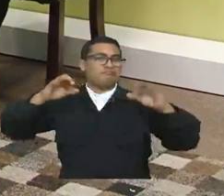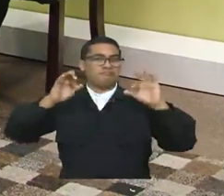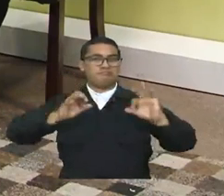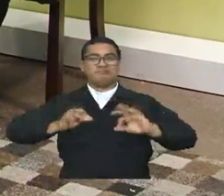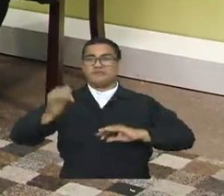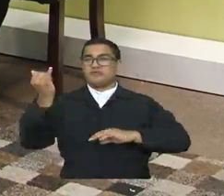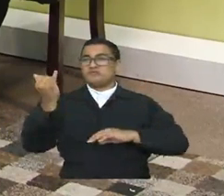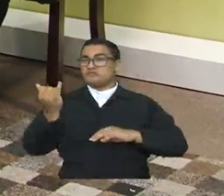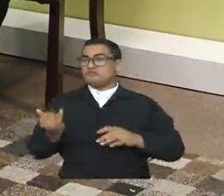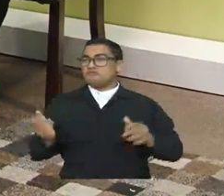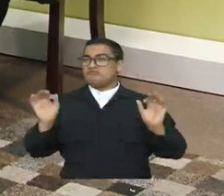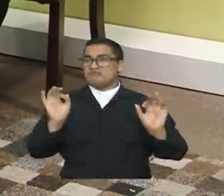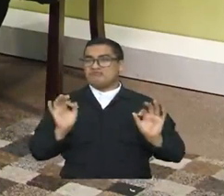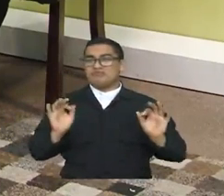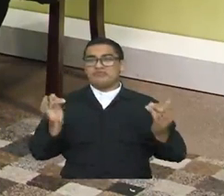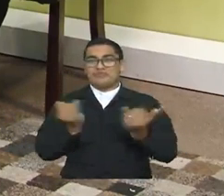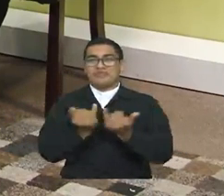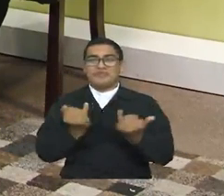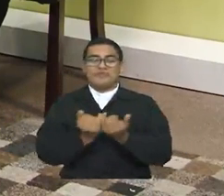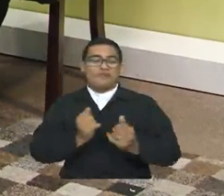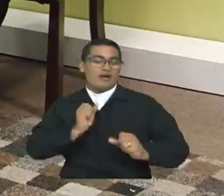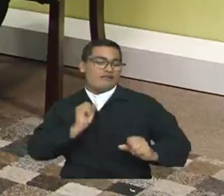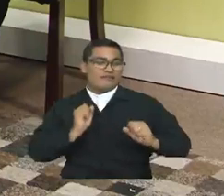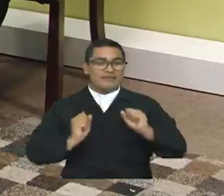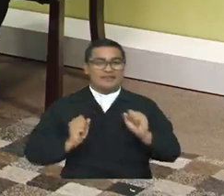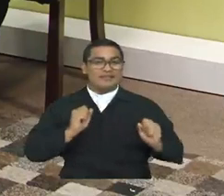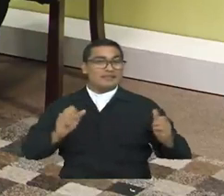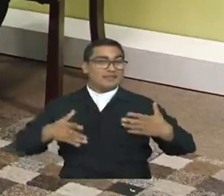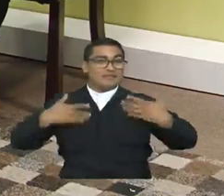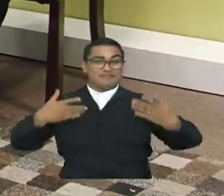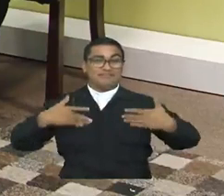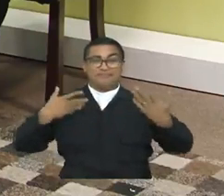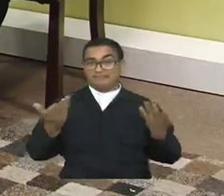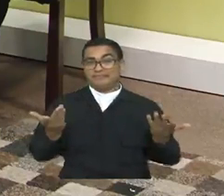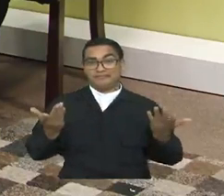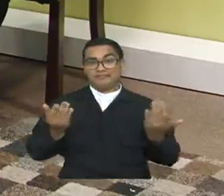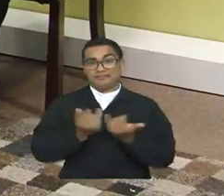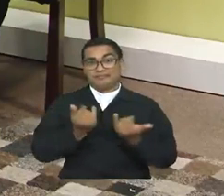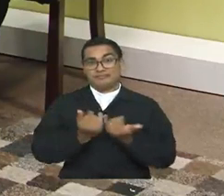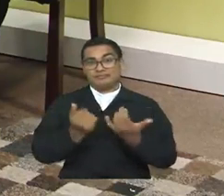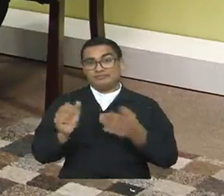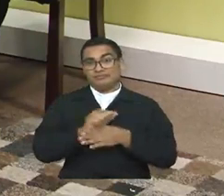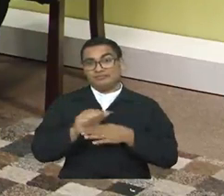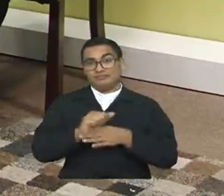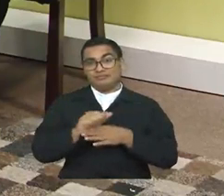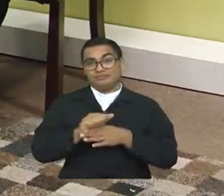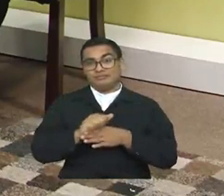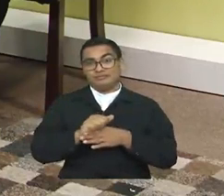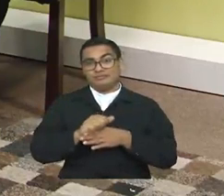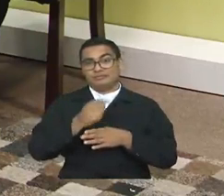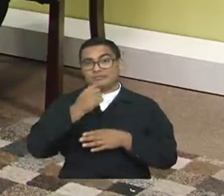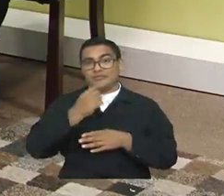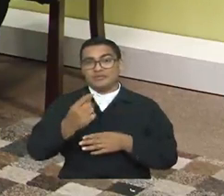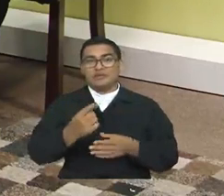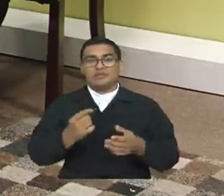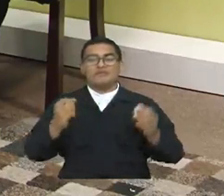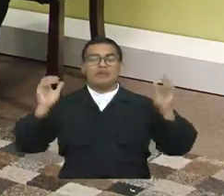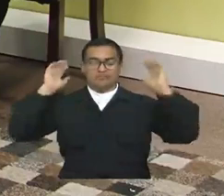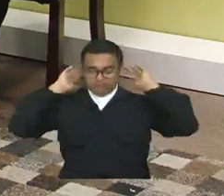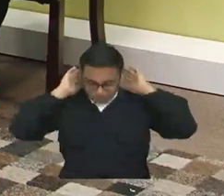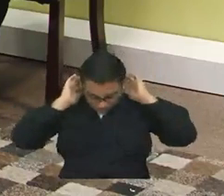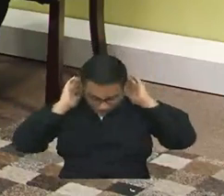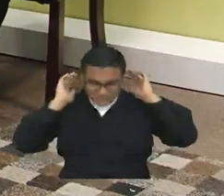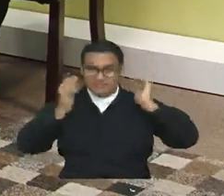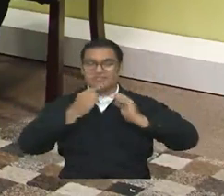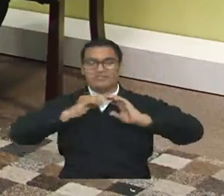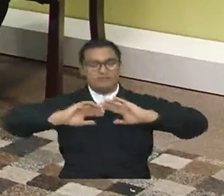hacen una fiestecita bastante animada. Porque el ejercicio físico no necesariamente es hacer las abdominales o hacer